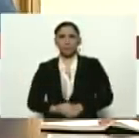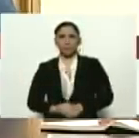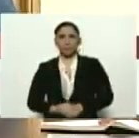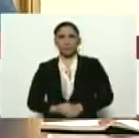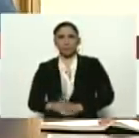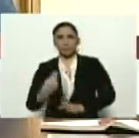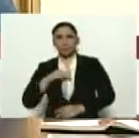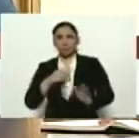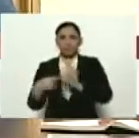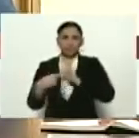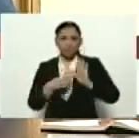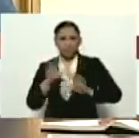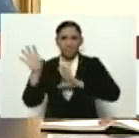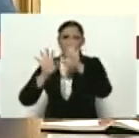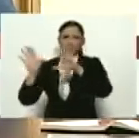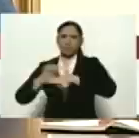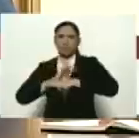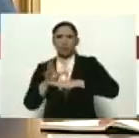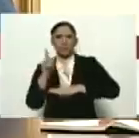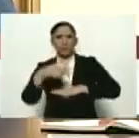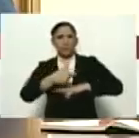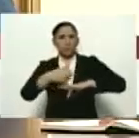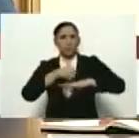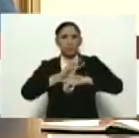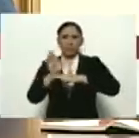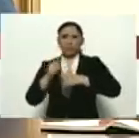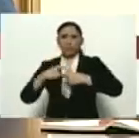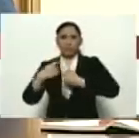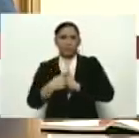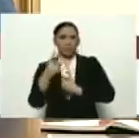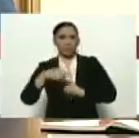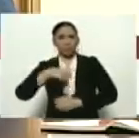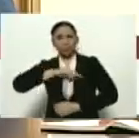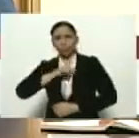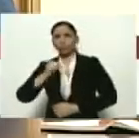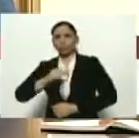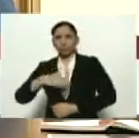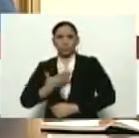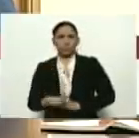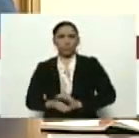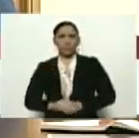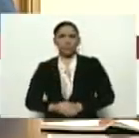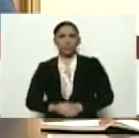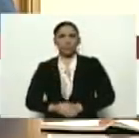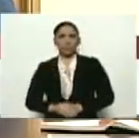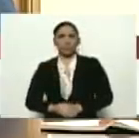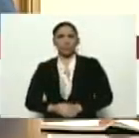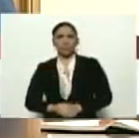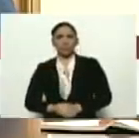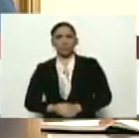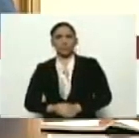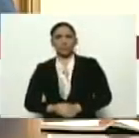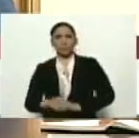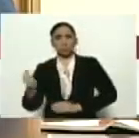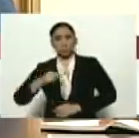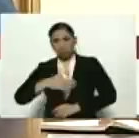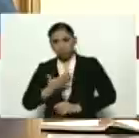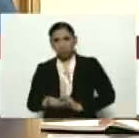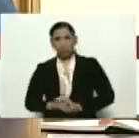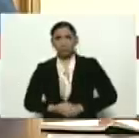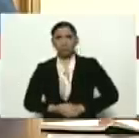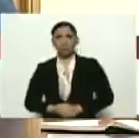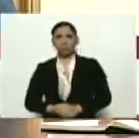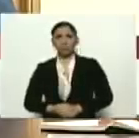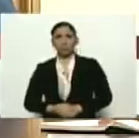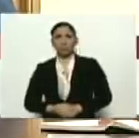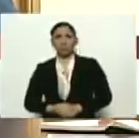hemos demostrado los países del ALBA y los gobiernos del ALBA que sí podemos. Sí podemos.